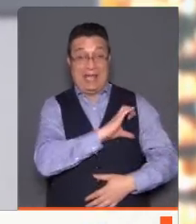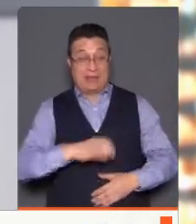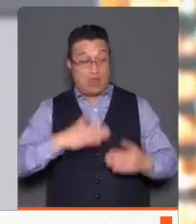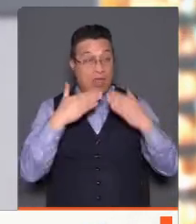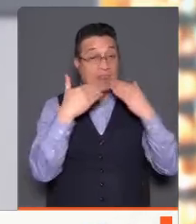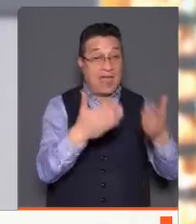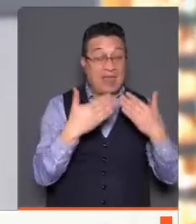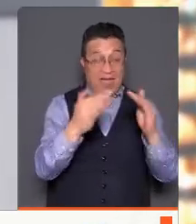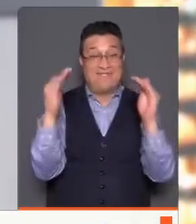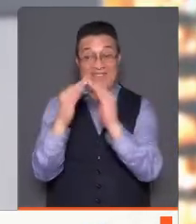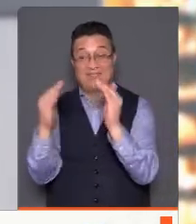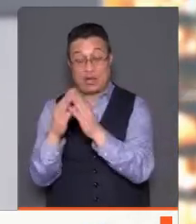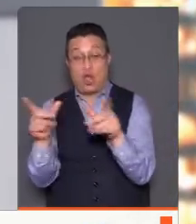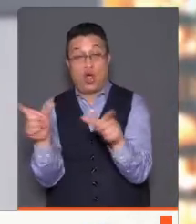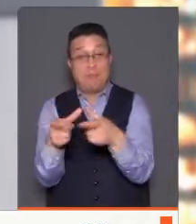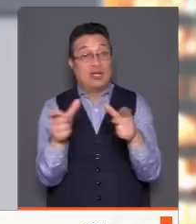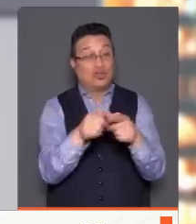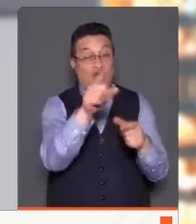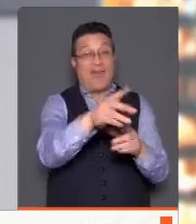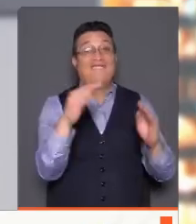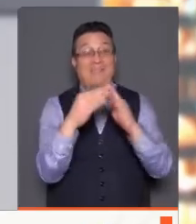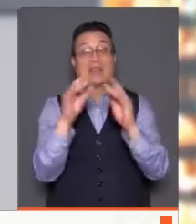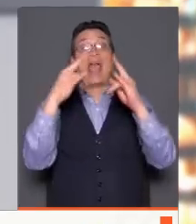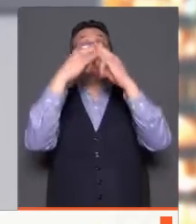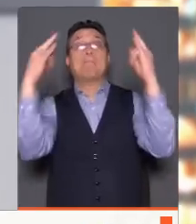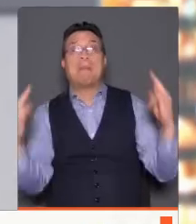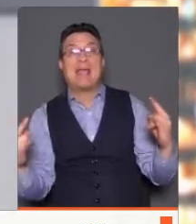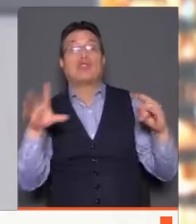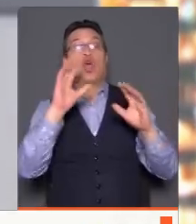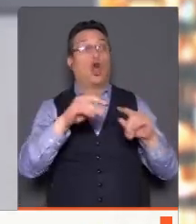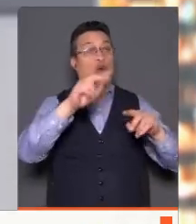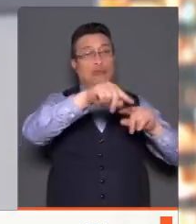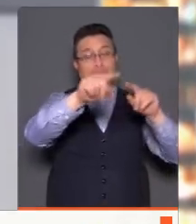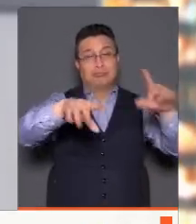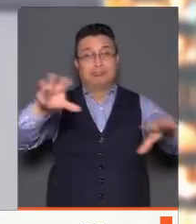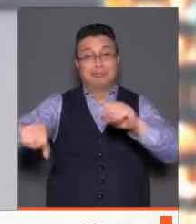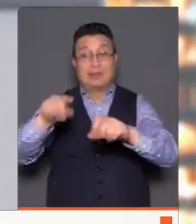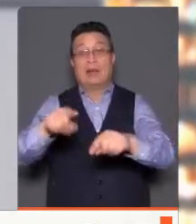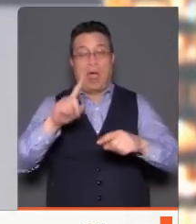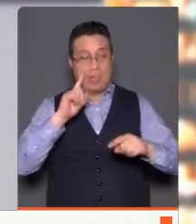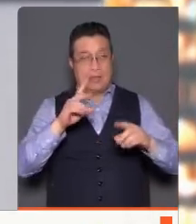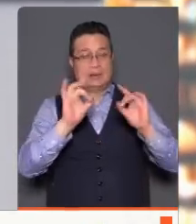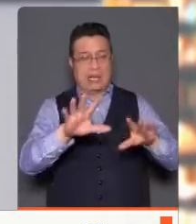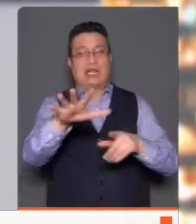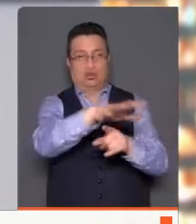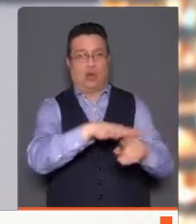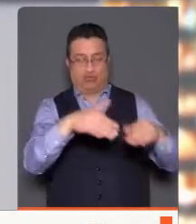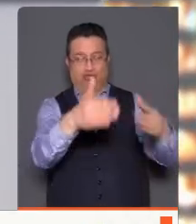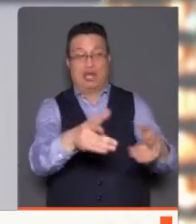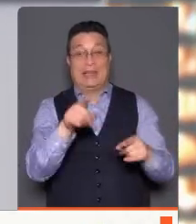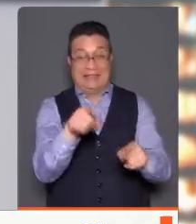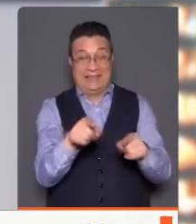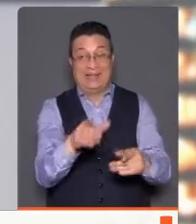a los comités de vivienda, por ejemplo, o a la gente de los campamentos o los asentamientos, tenga esa condición. Y ahí lo que debería haberse hecho era